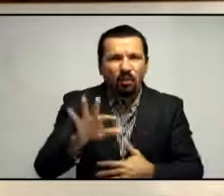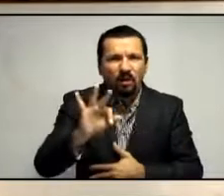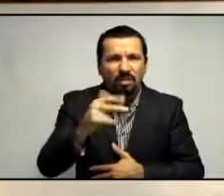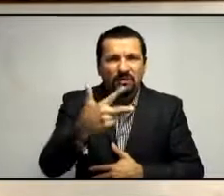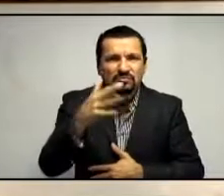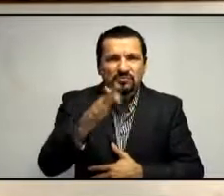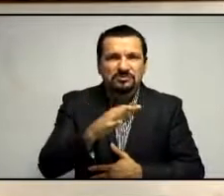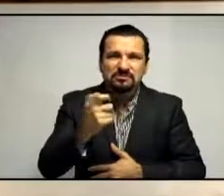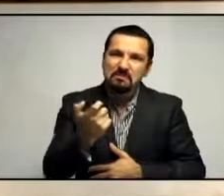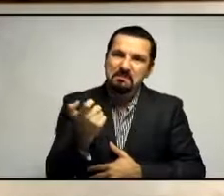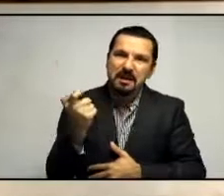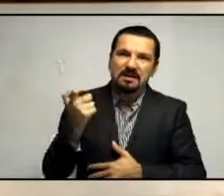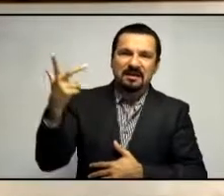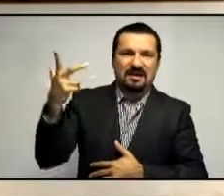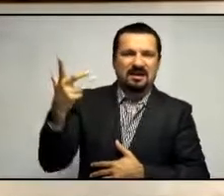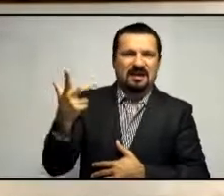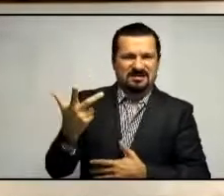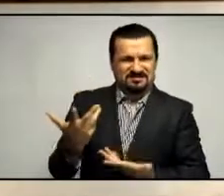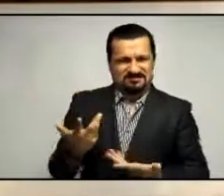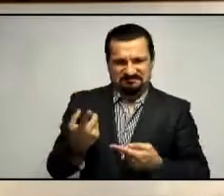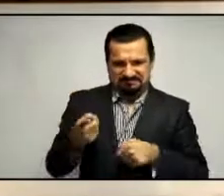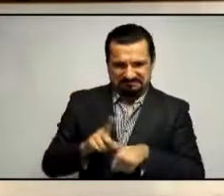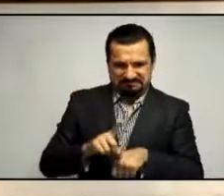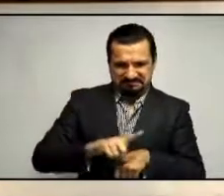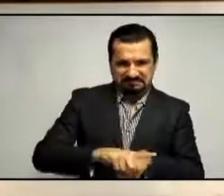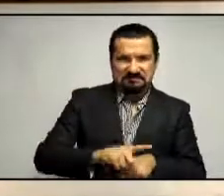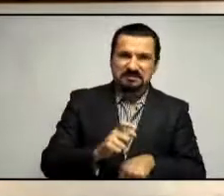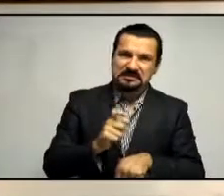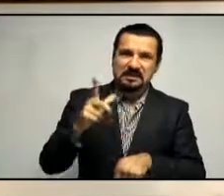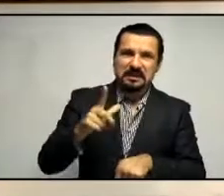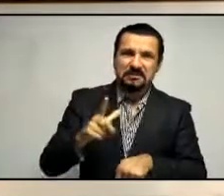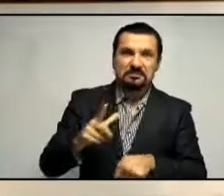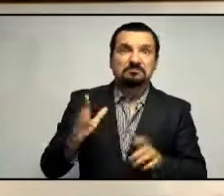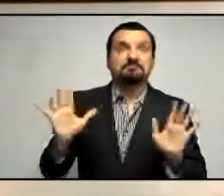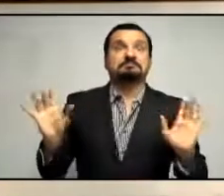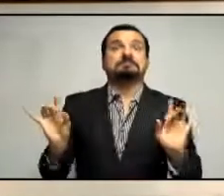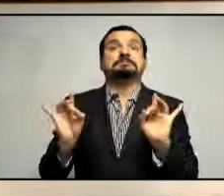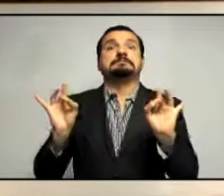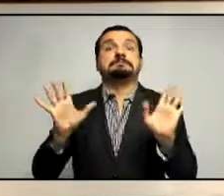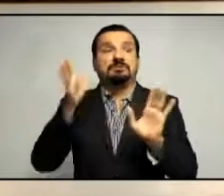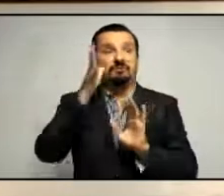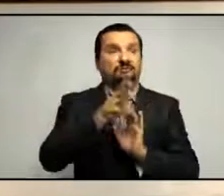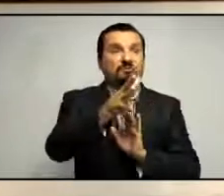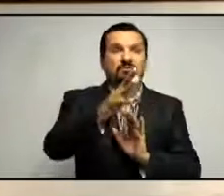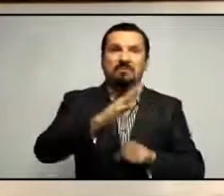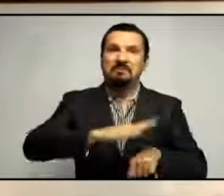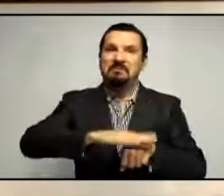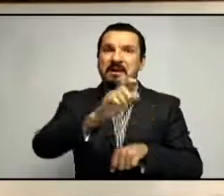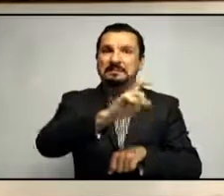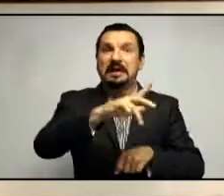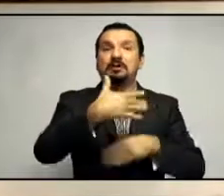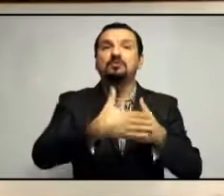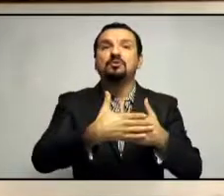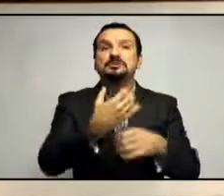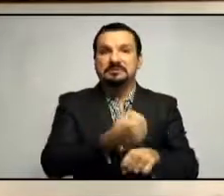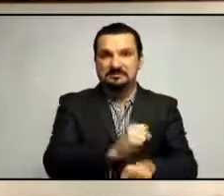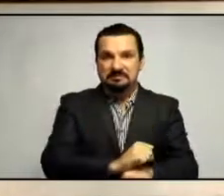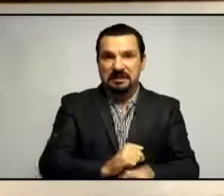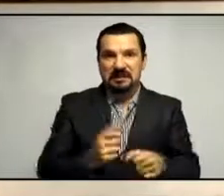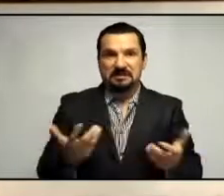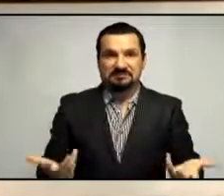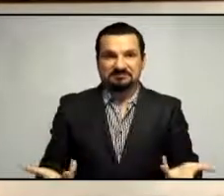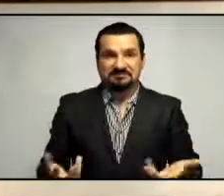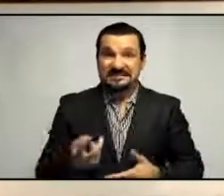48% más caro en unos cuantos días. Y ve tú a saber a cuánto vaya a estar la próxima semana.